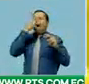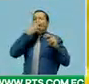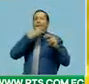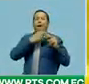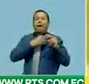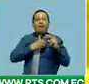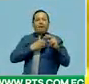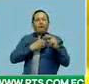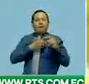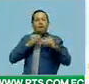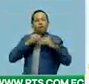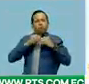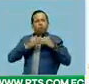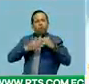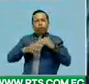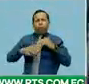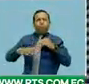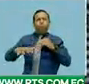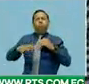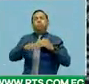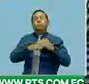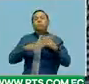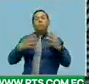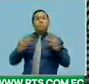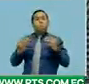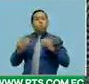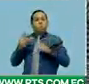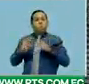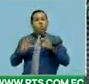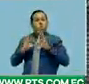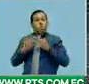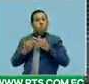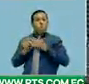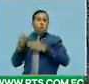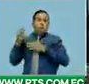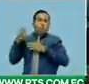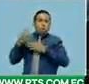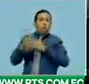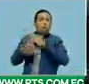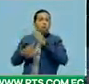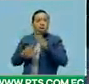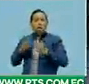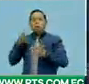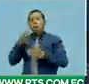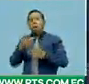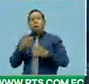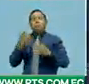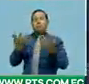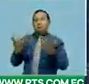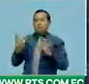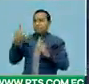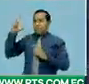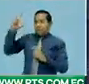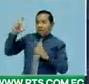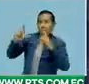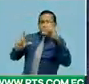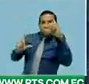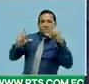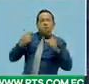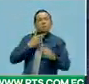Hasta la parroquia Los Locas del Aule llegan familias enteras quienes aprovechan el espacio para fotografiarse al pie de estos